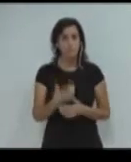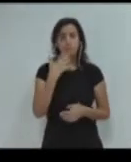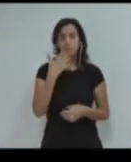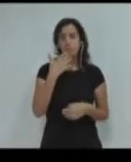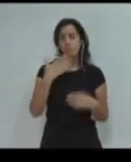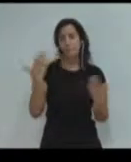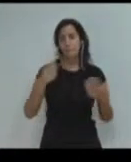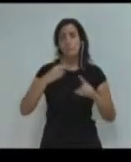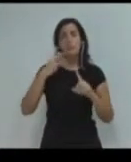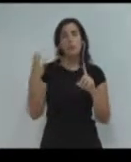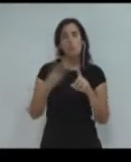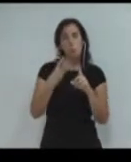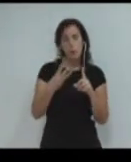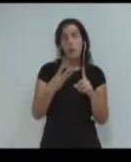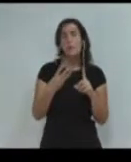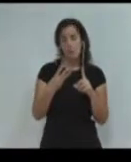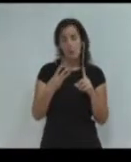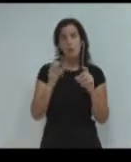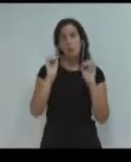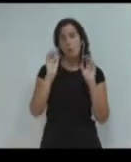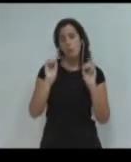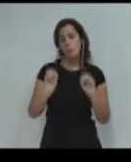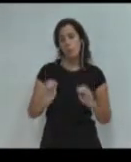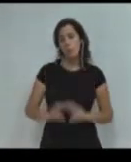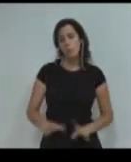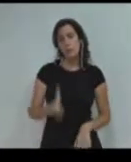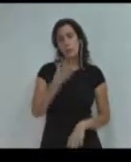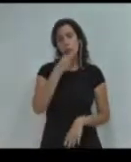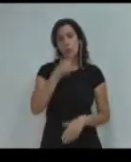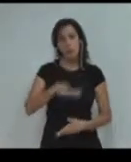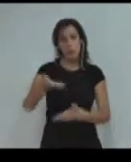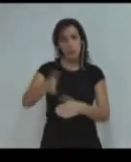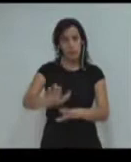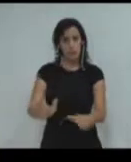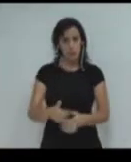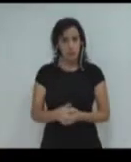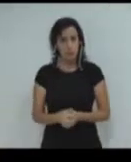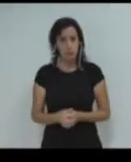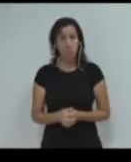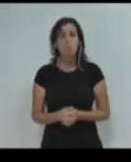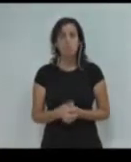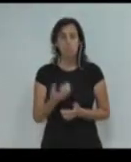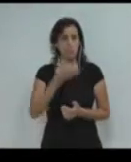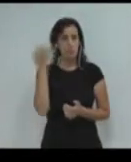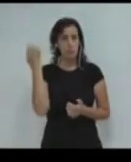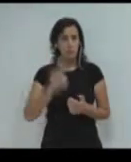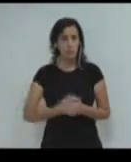una página web, sí, pum, pum, pum, pum, pum, mira qué bonita, ahí la tienes. Perfecto.